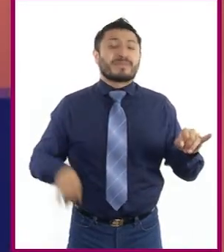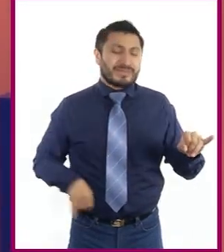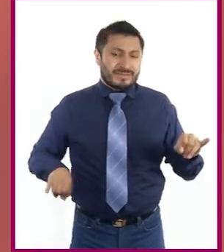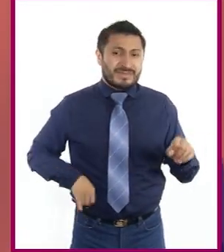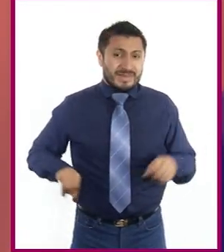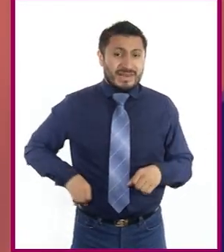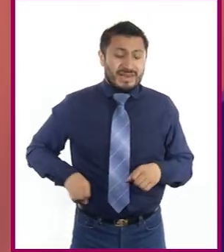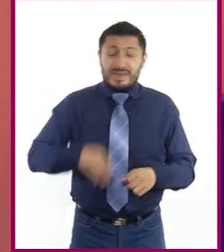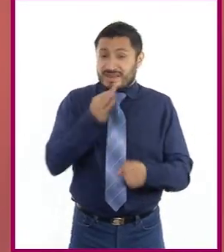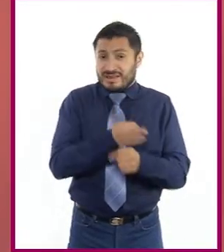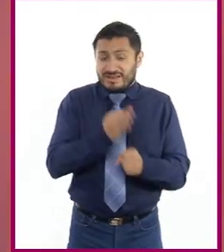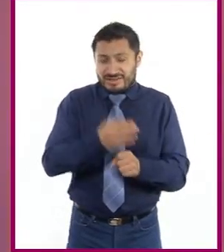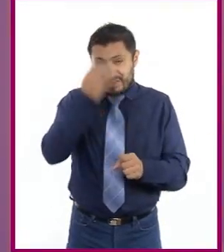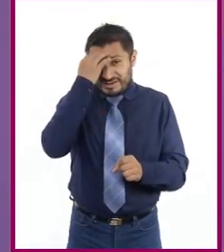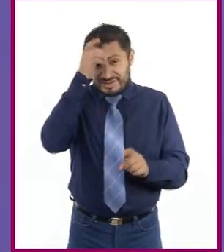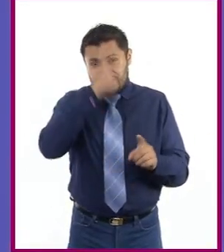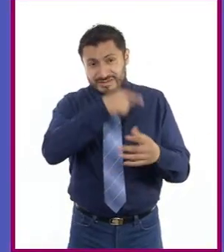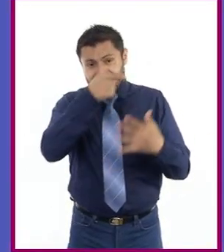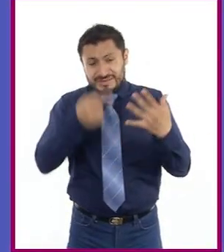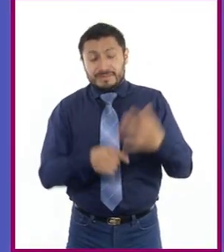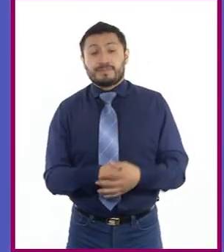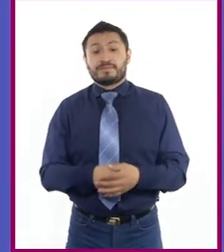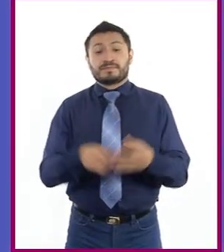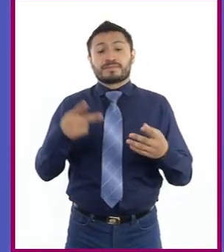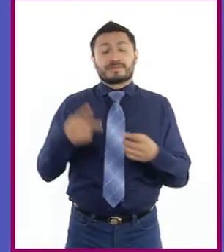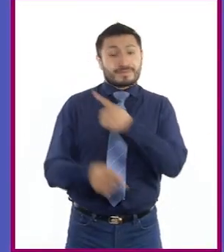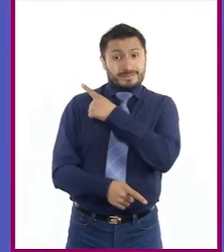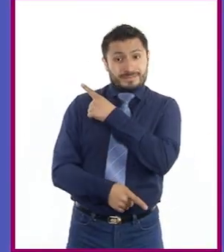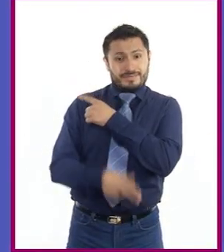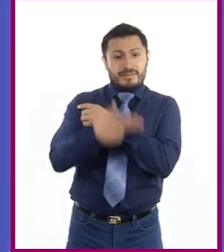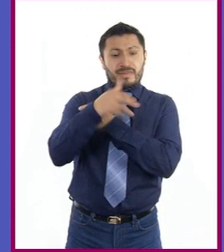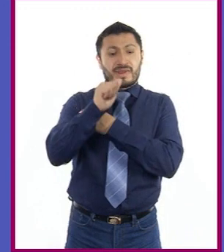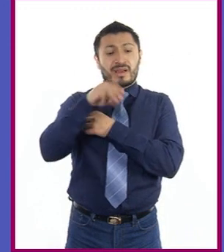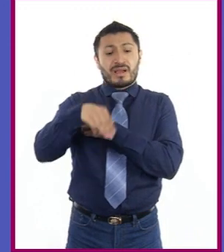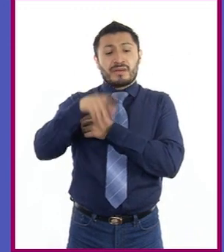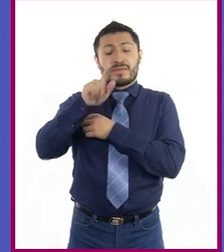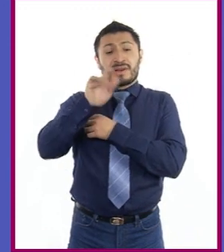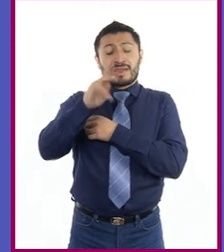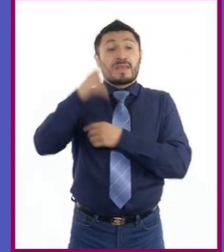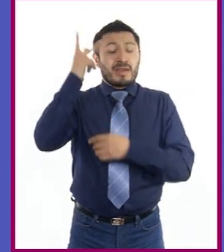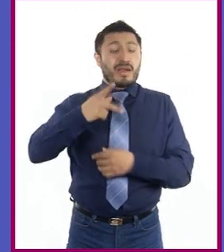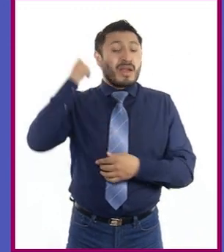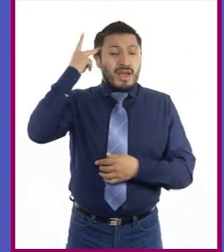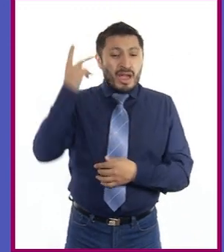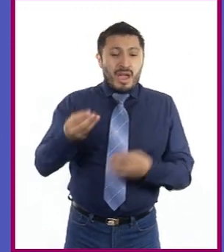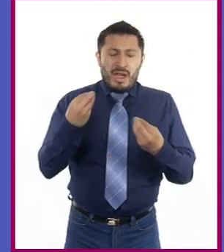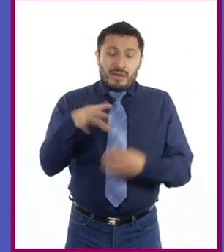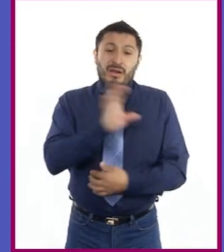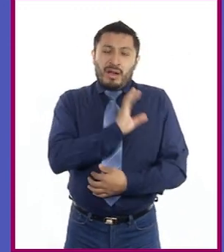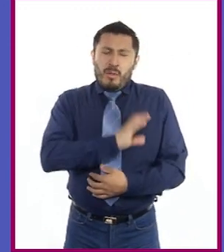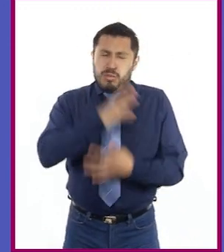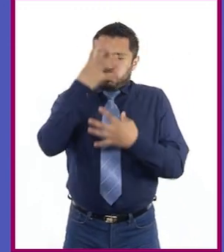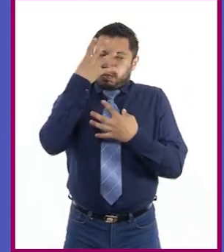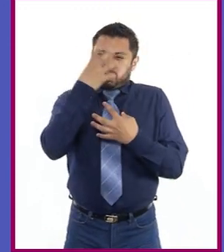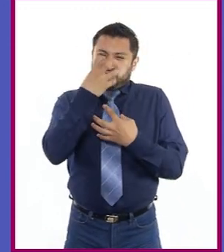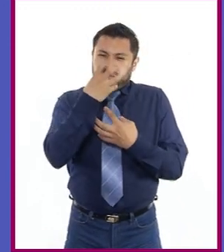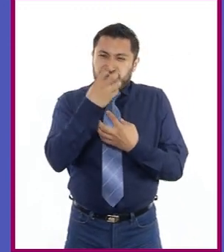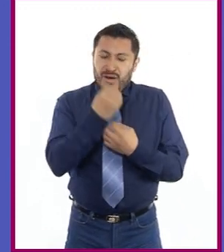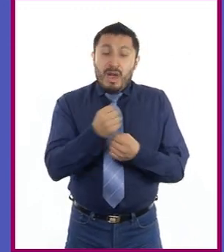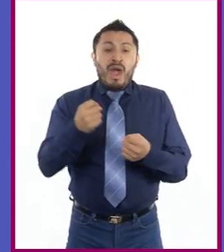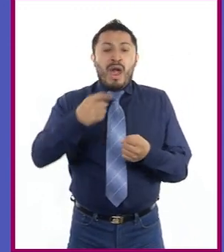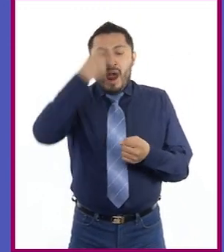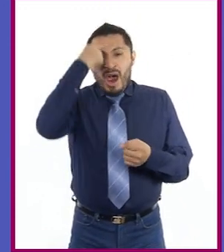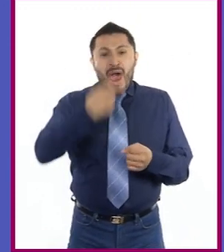este momento. El protagonista es Hamlet, un príncipe muy querido y melancólico, que